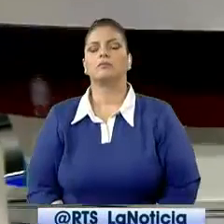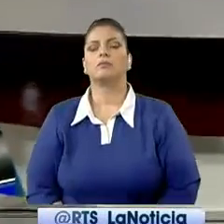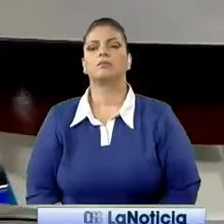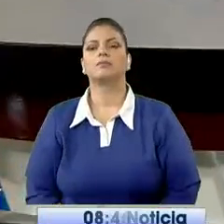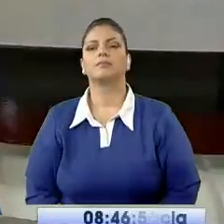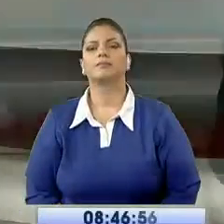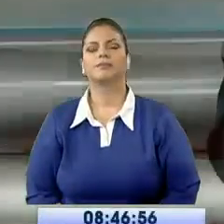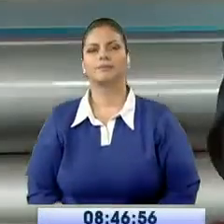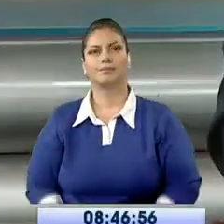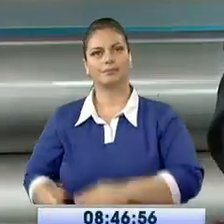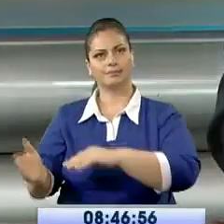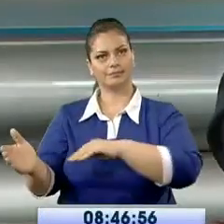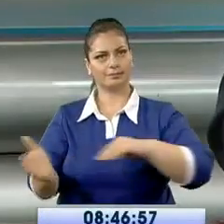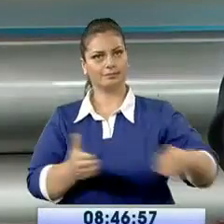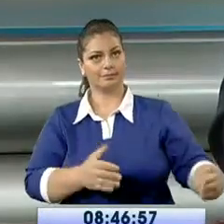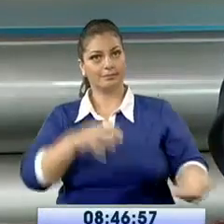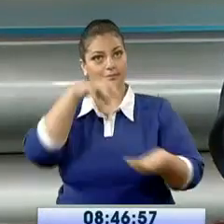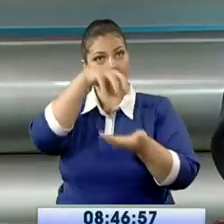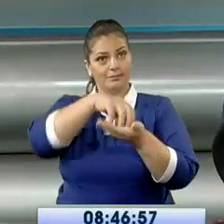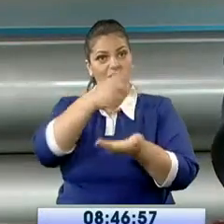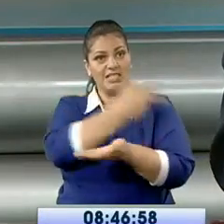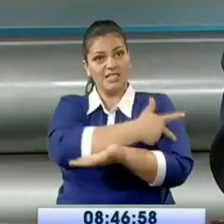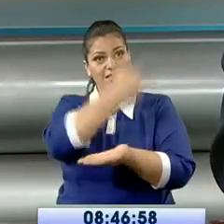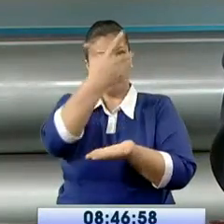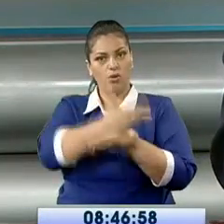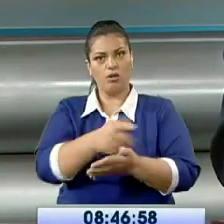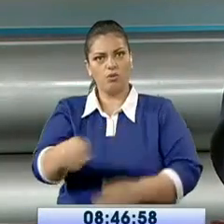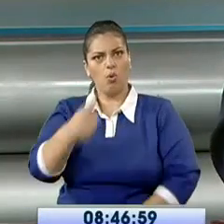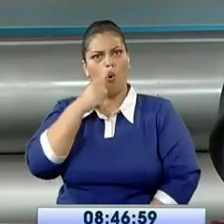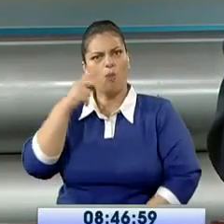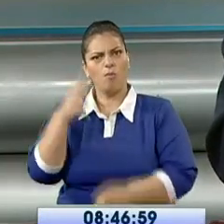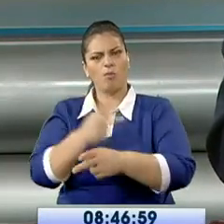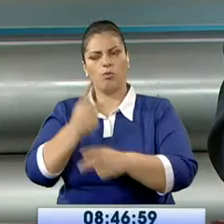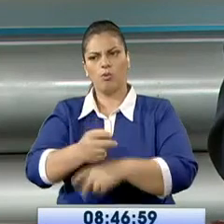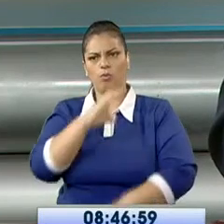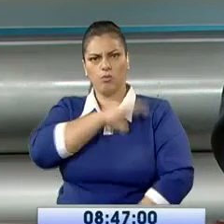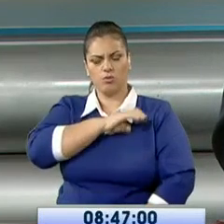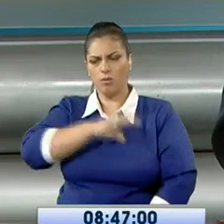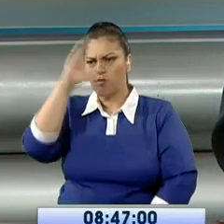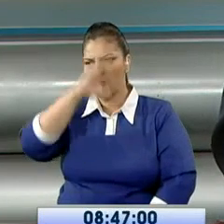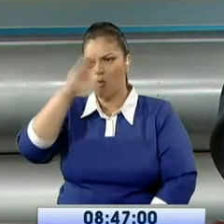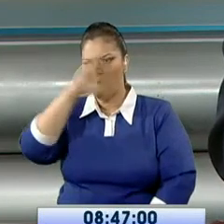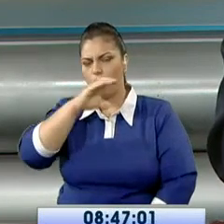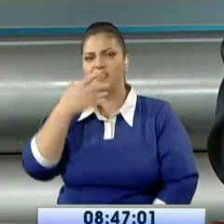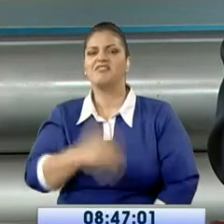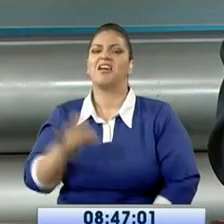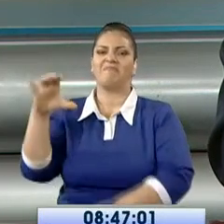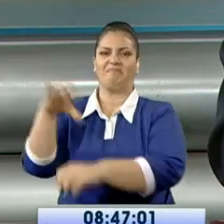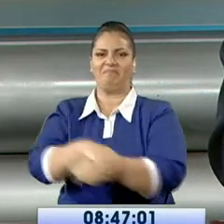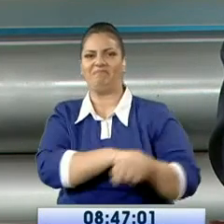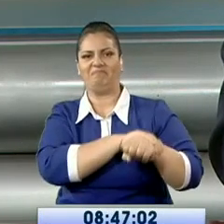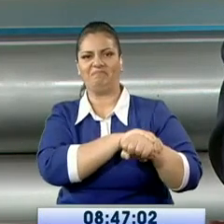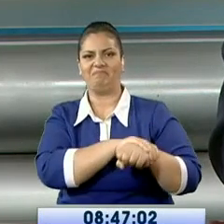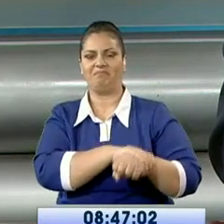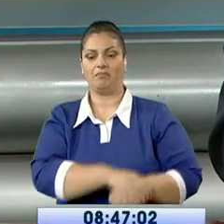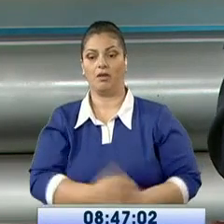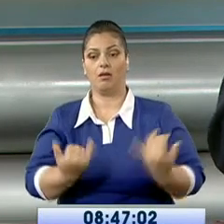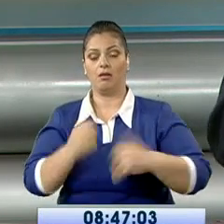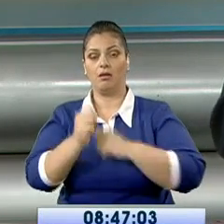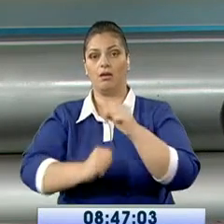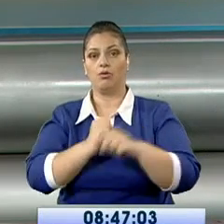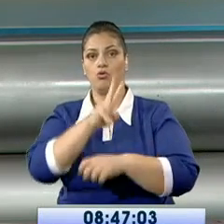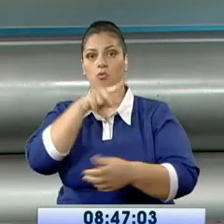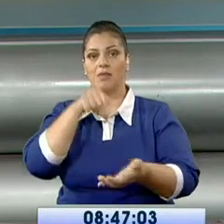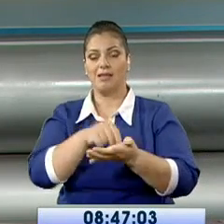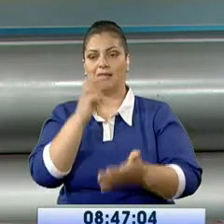El tercer más buscado de Chimborazo fue capturado por el bloque de agentes de búsqueda. En lo que va del presente año, esta unidad